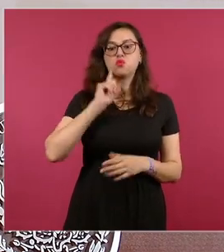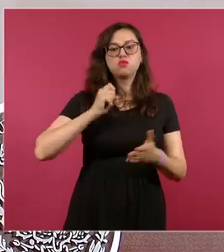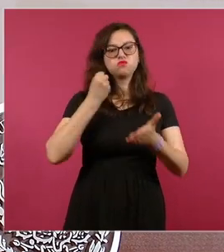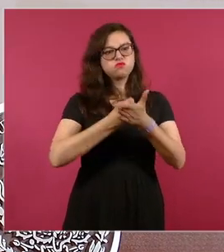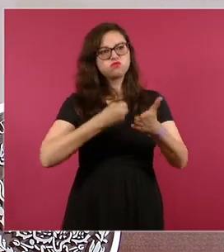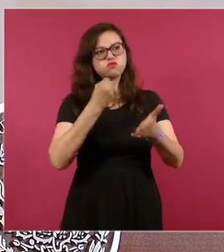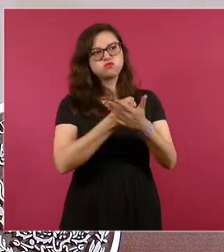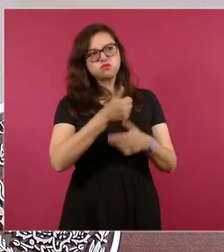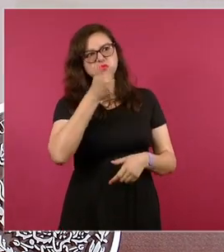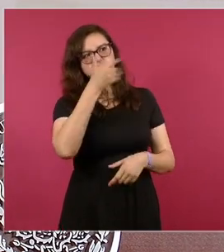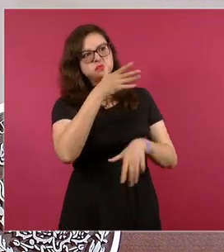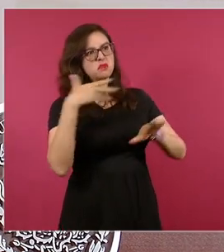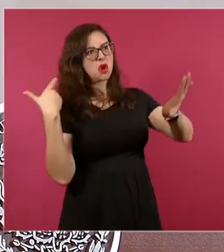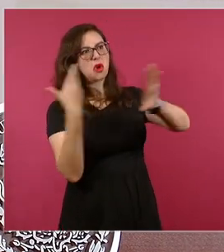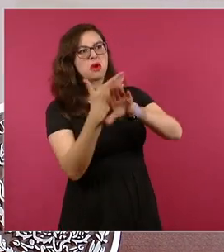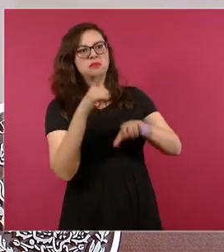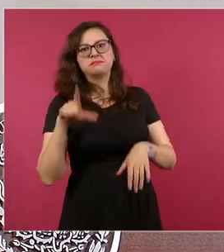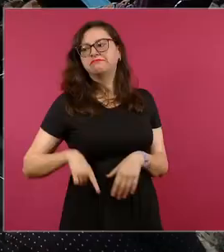Entonces todo eso cambió.